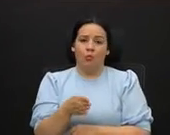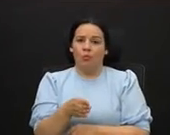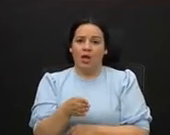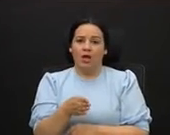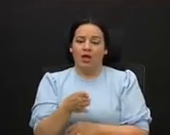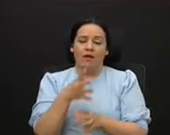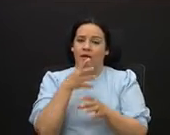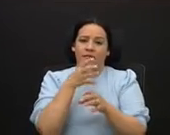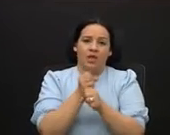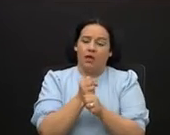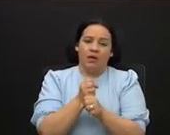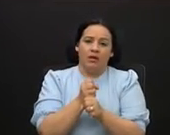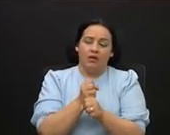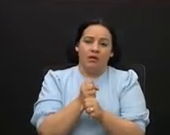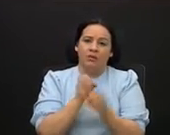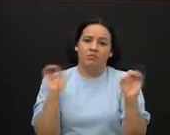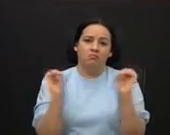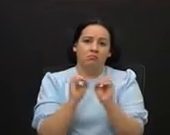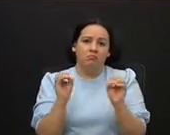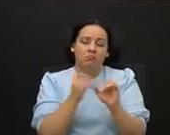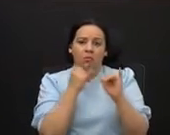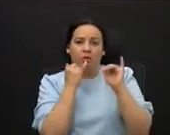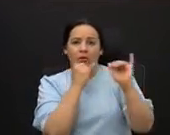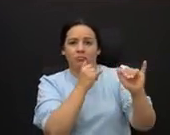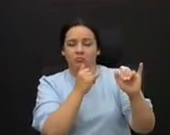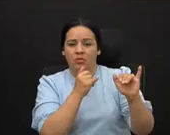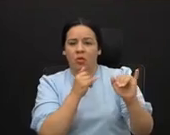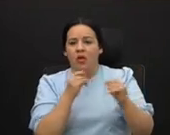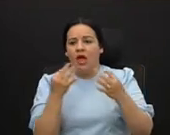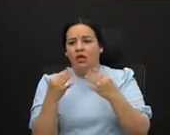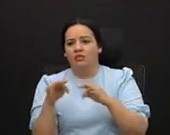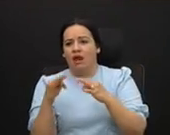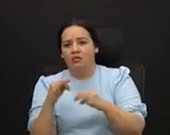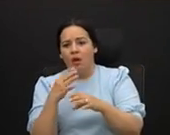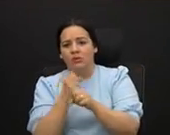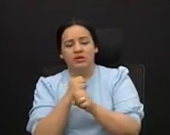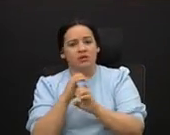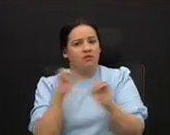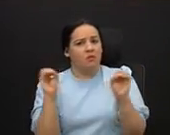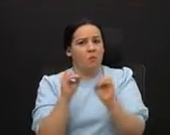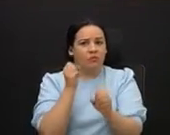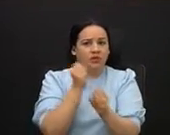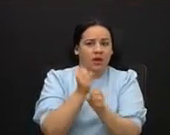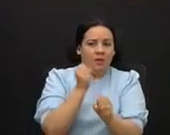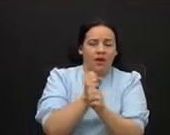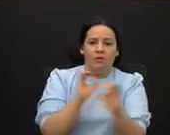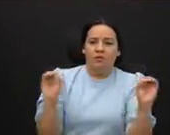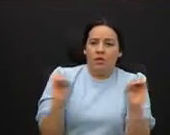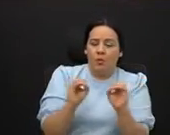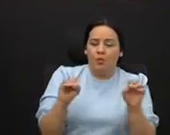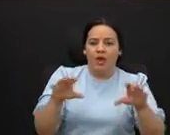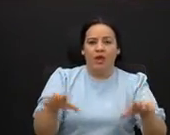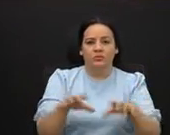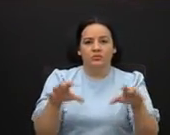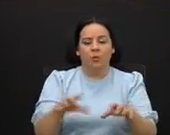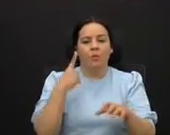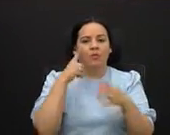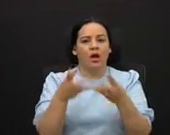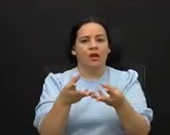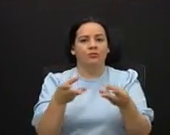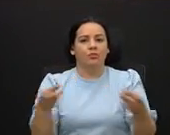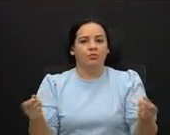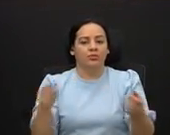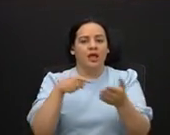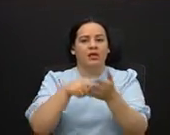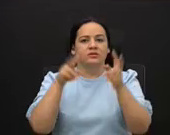interpuesto ninguna denuncia, ni han intentado hacer tampoco ningún trabajo, ni ninguna acción para solucionarle